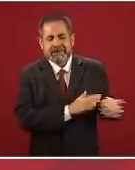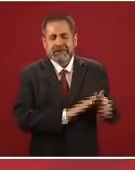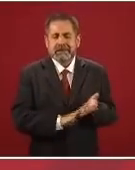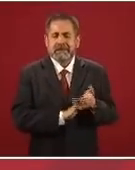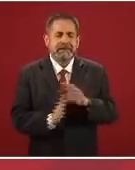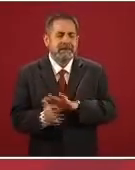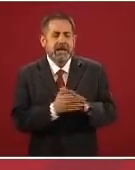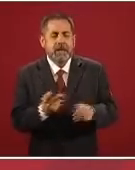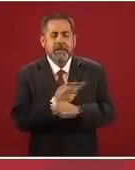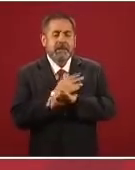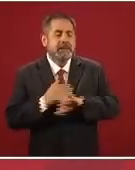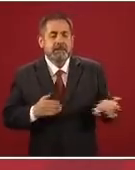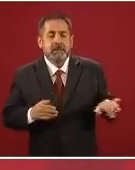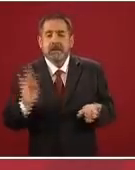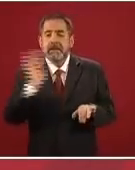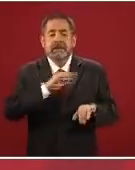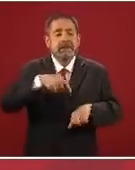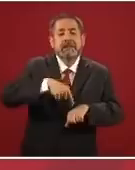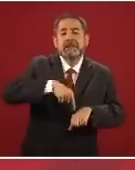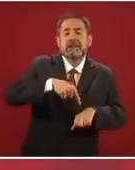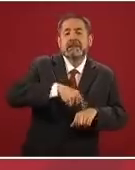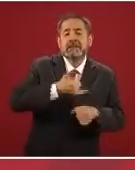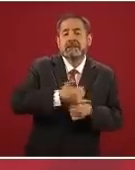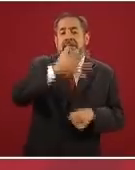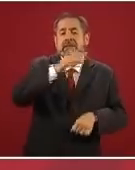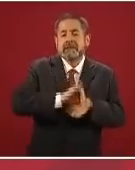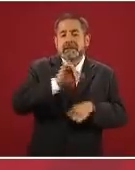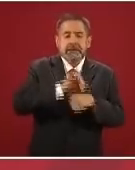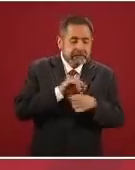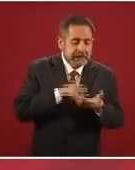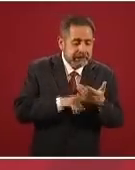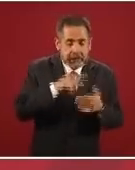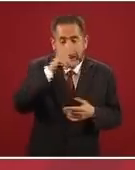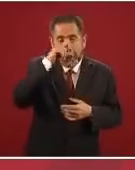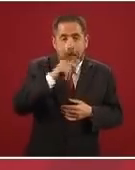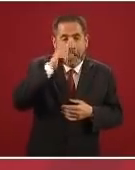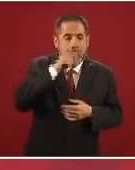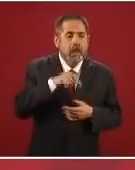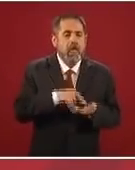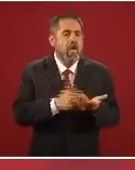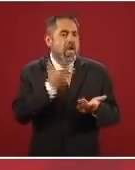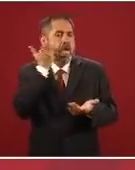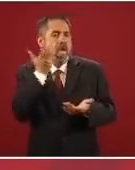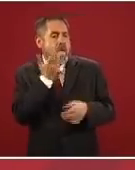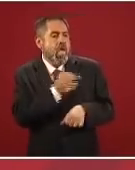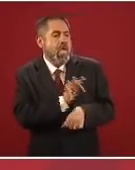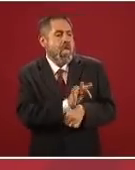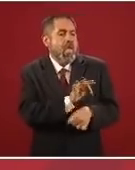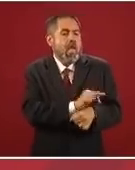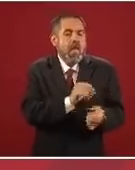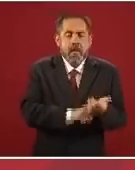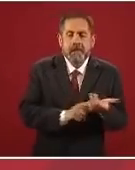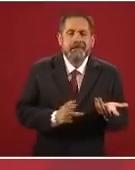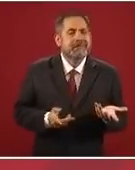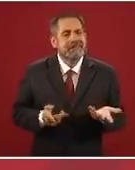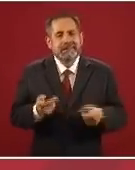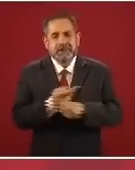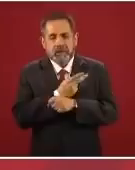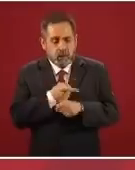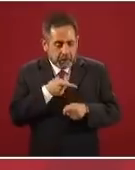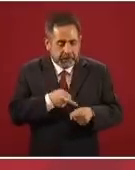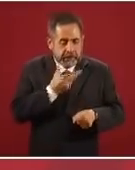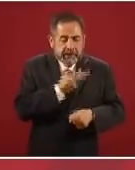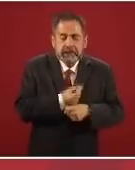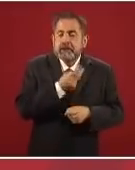Porque el sistema legal, y es lógico, protege lo que ya se hizo y ya no se